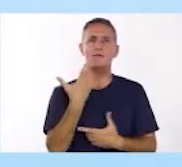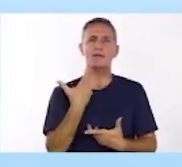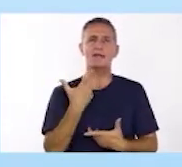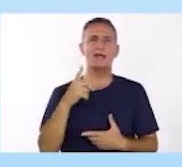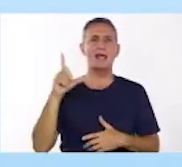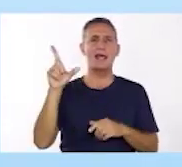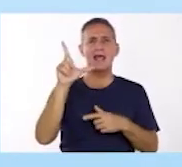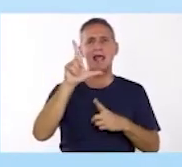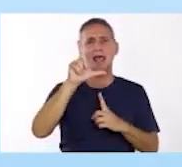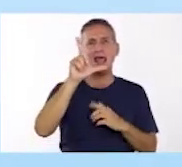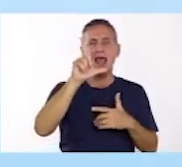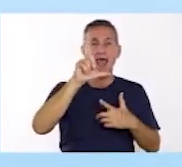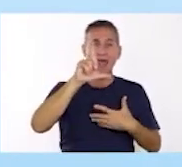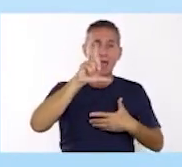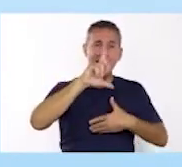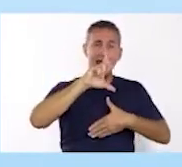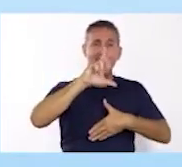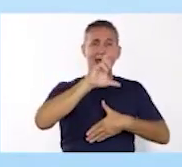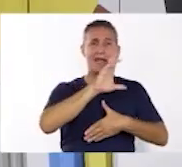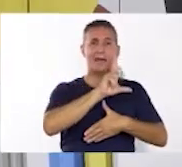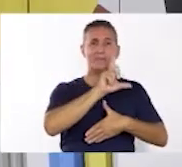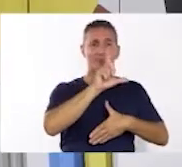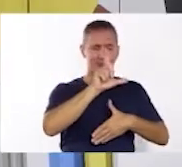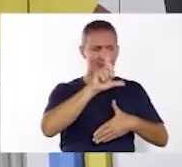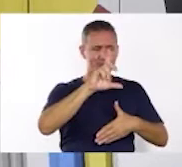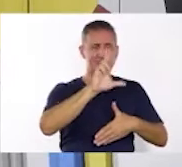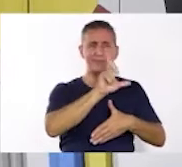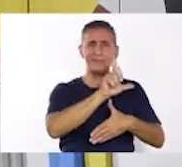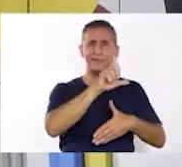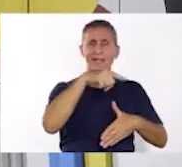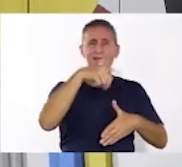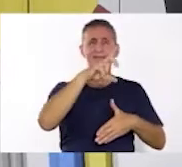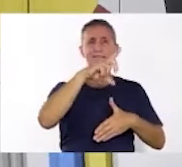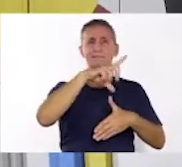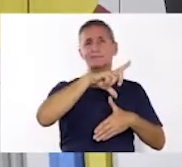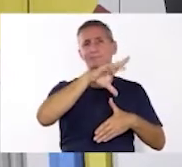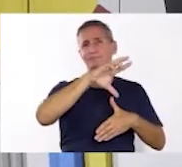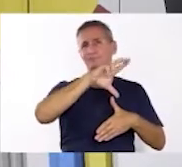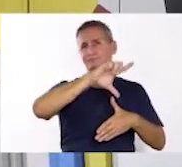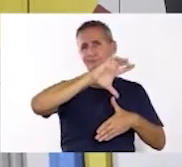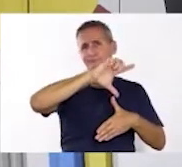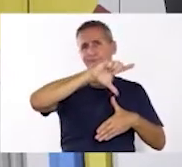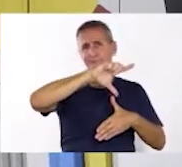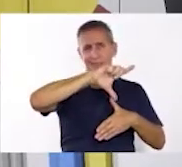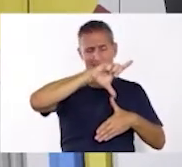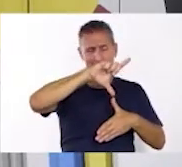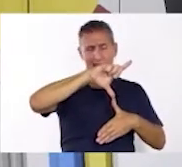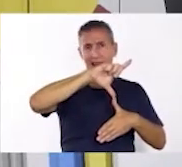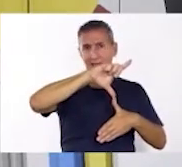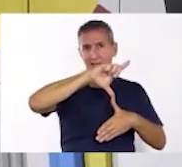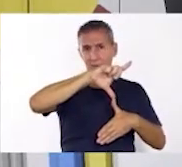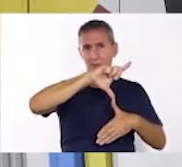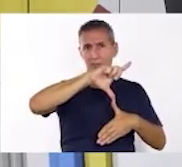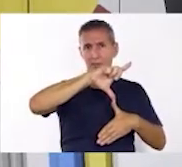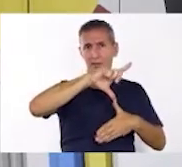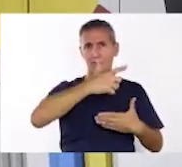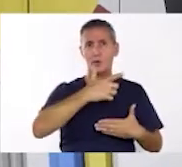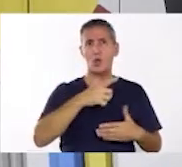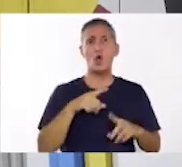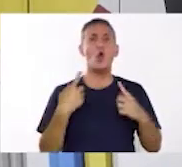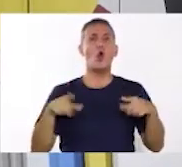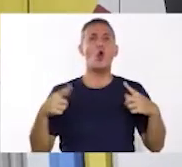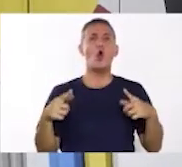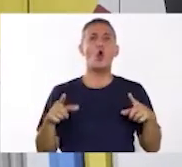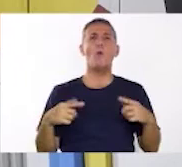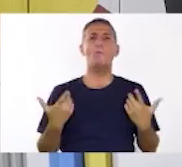canción latinoamericana. Esta nueva canción latinoamericana está integrada por